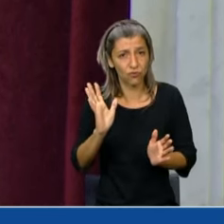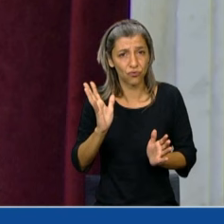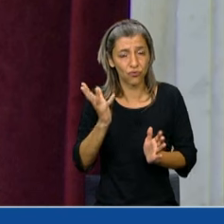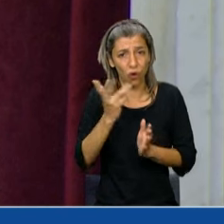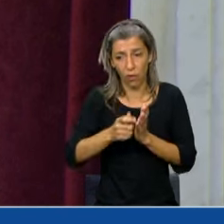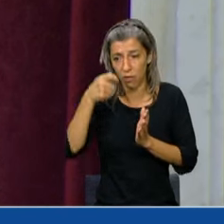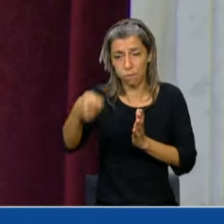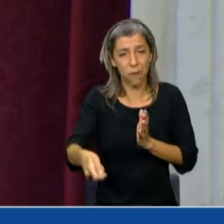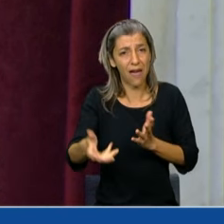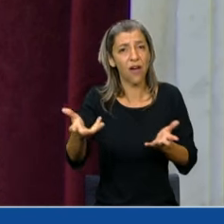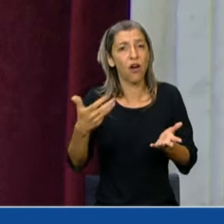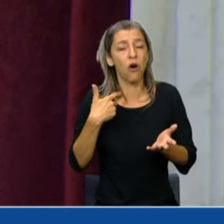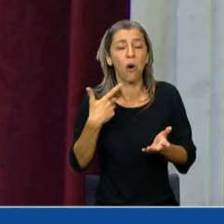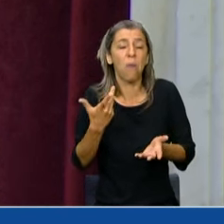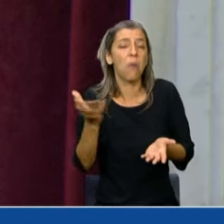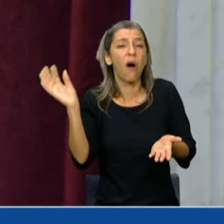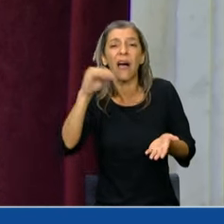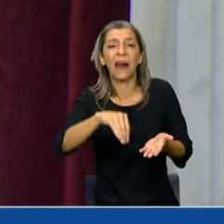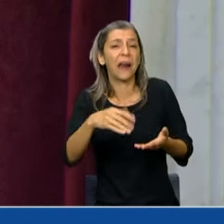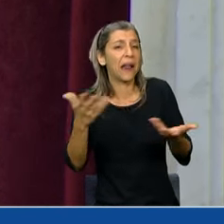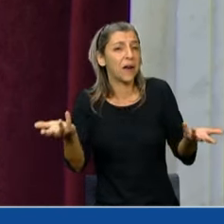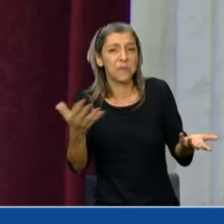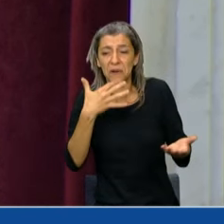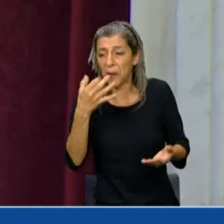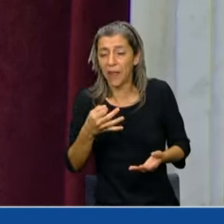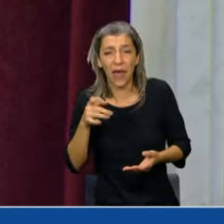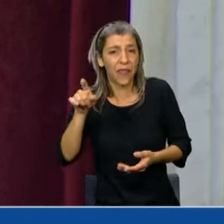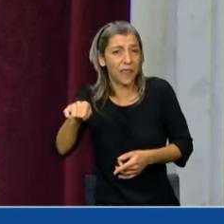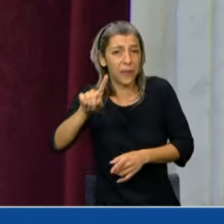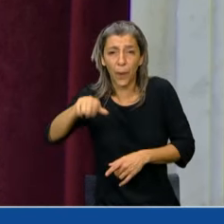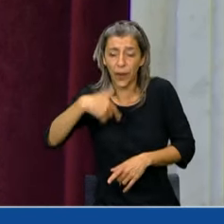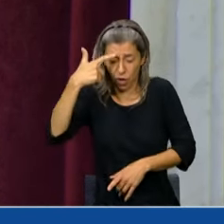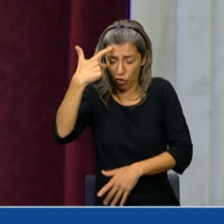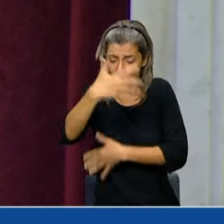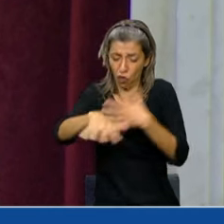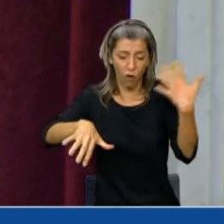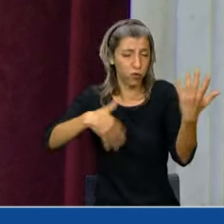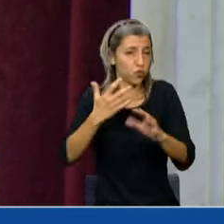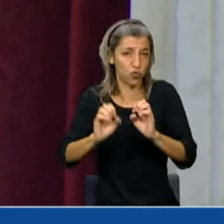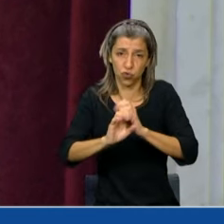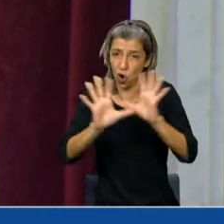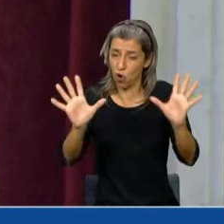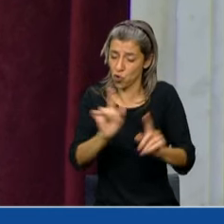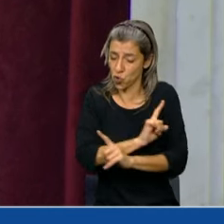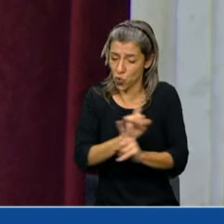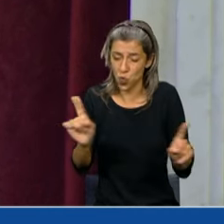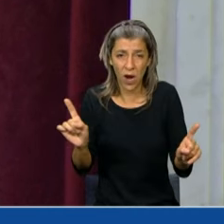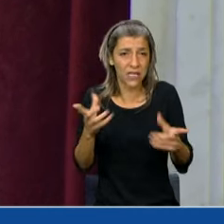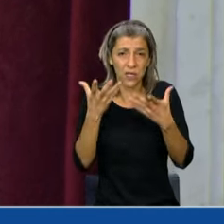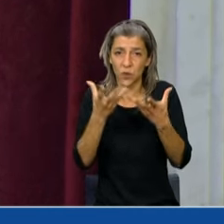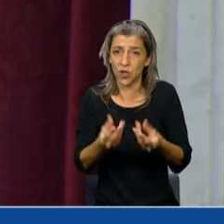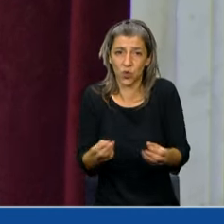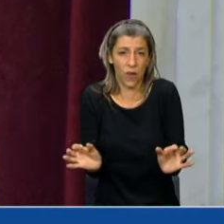para decir pongo algo más y ya está lo único que va a generar como les digo es confusiones no está claro y no ayuda